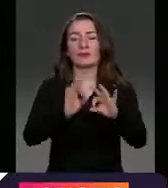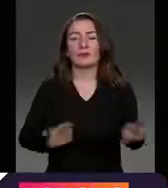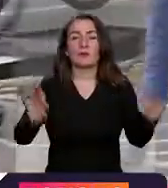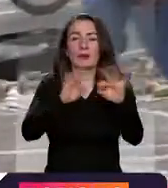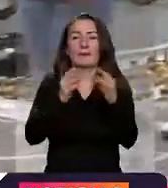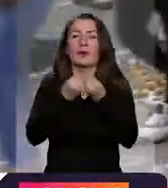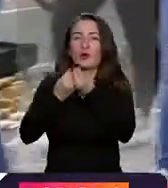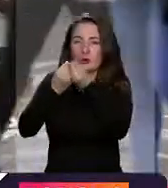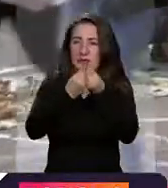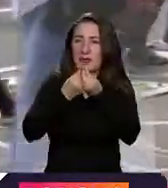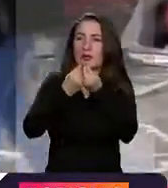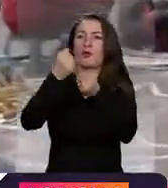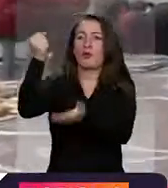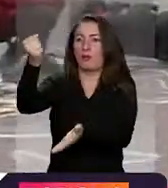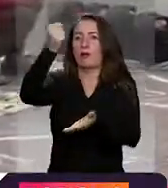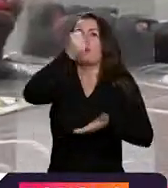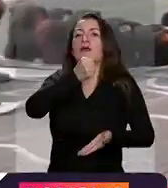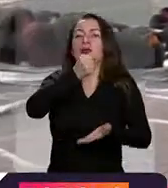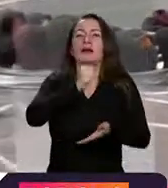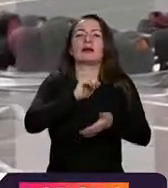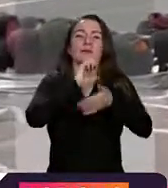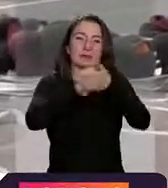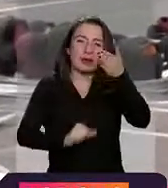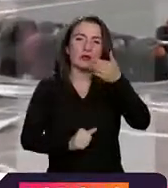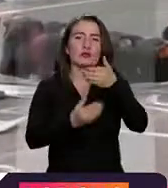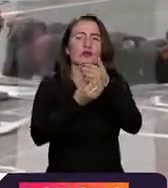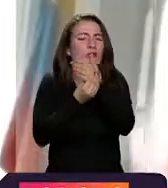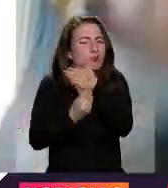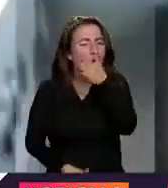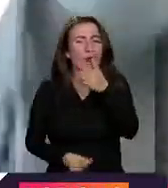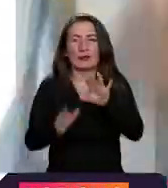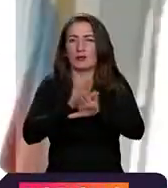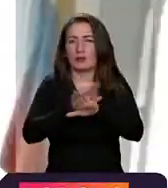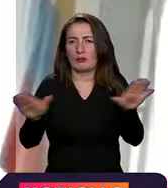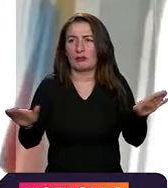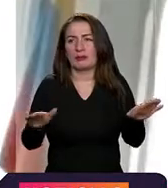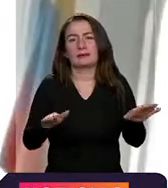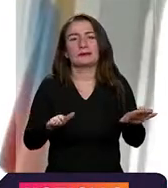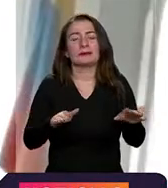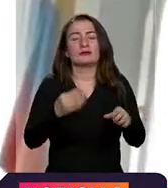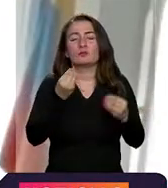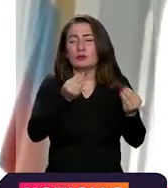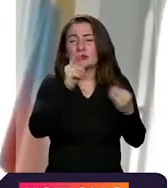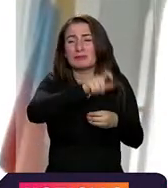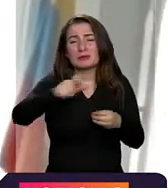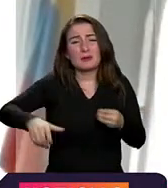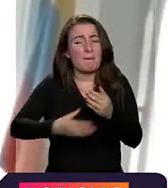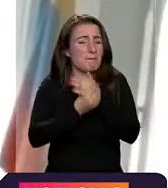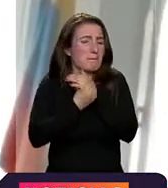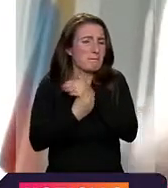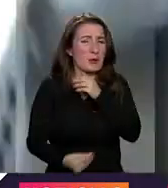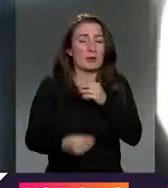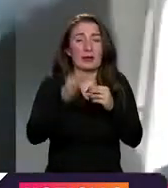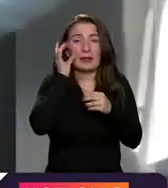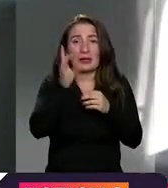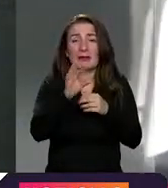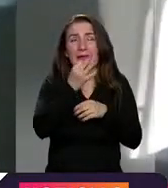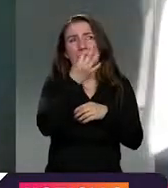apruebe estos recursos para lograr reducir la pobreza extrema en la ciudad. Lograr bajar esa tasa de pobreza extrema